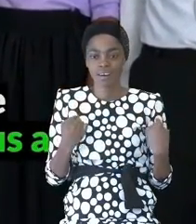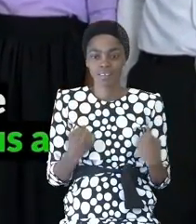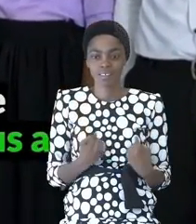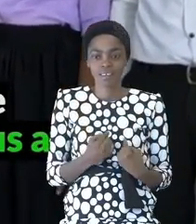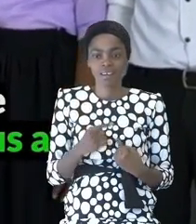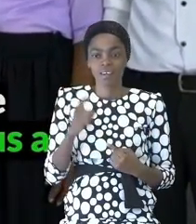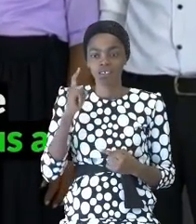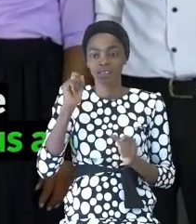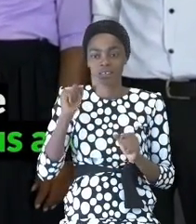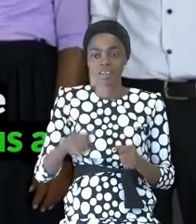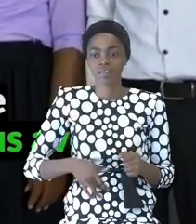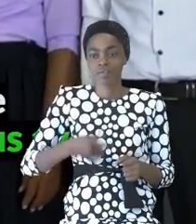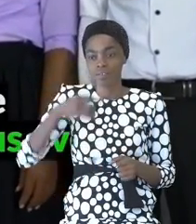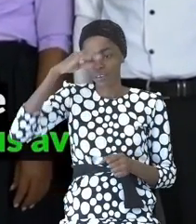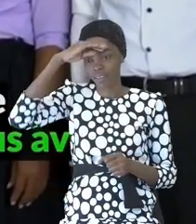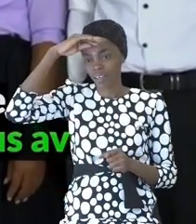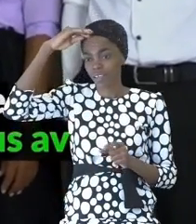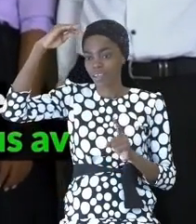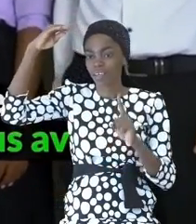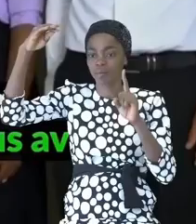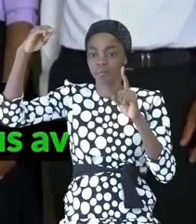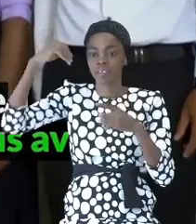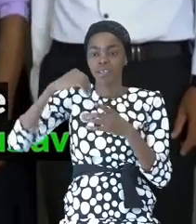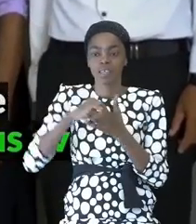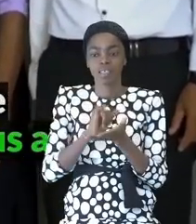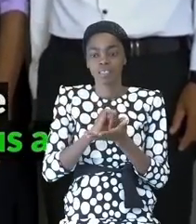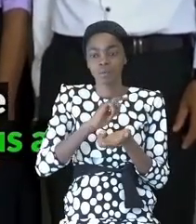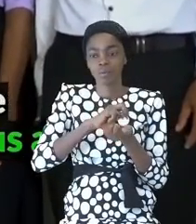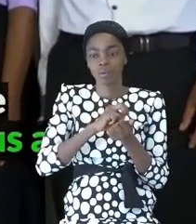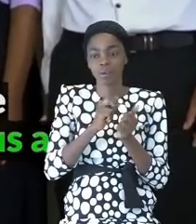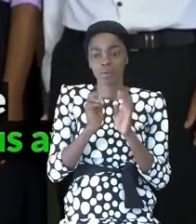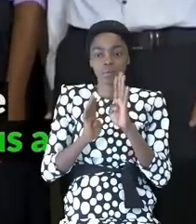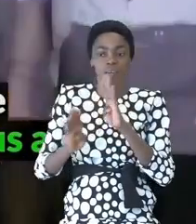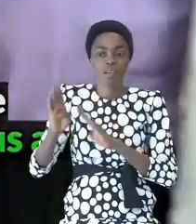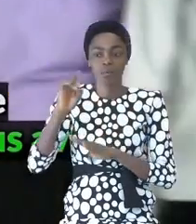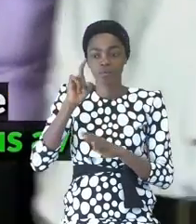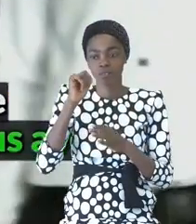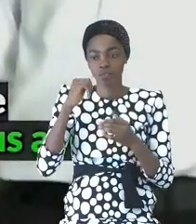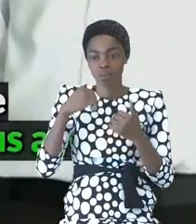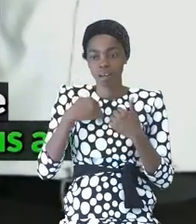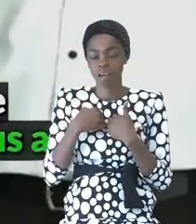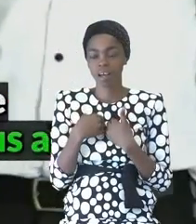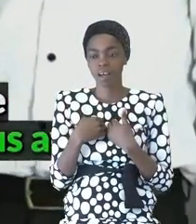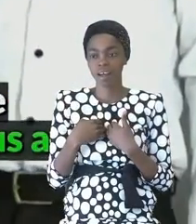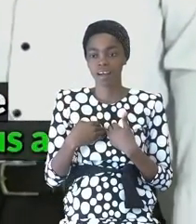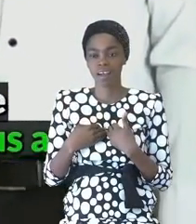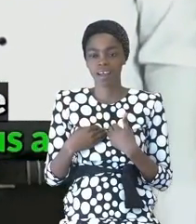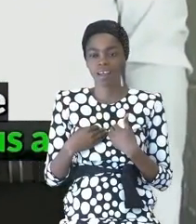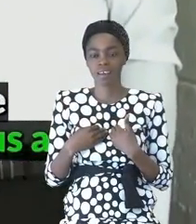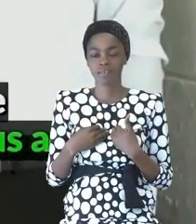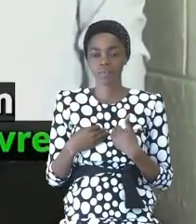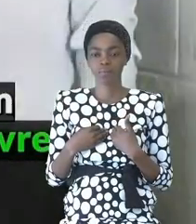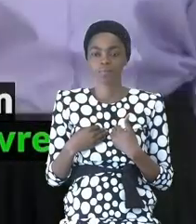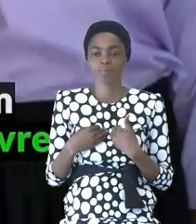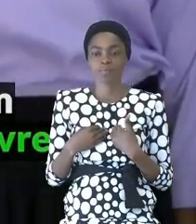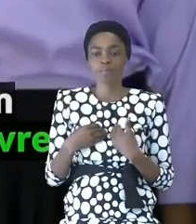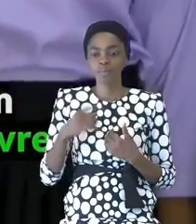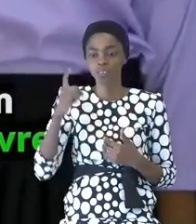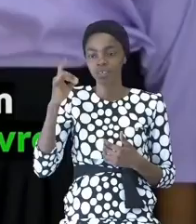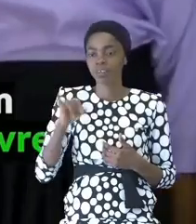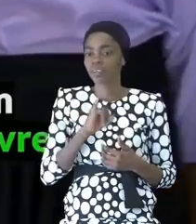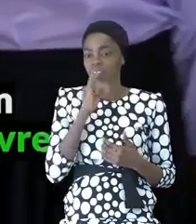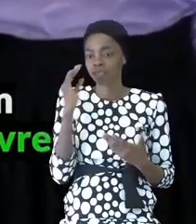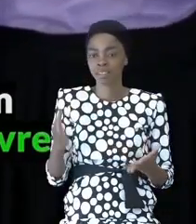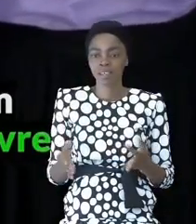corazón, lo puedes sentir en ese problema que tienes.